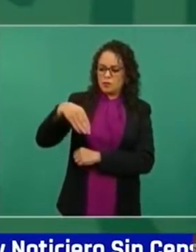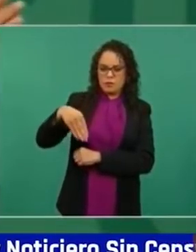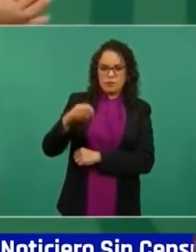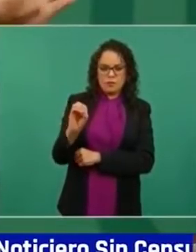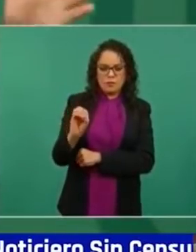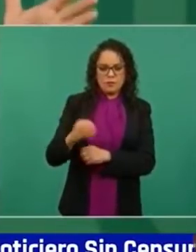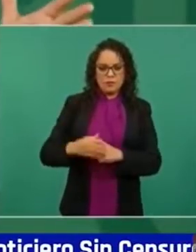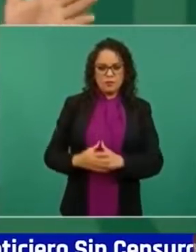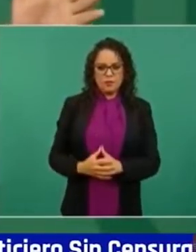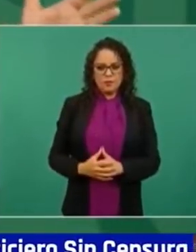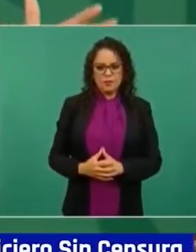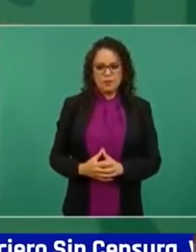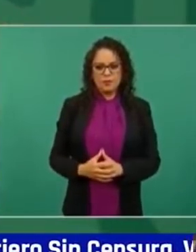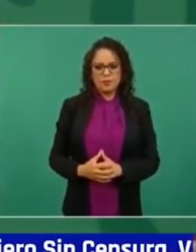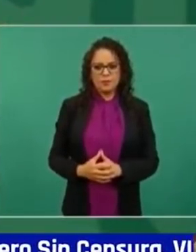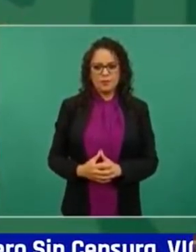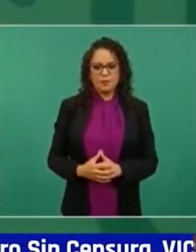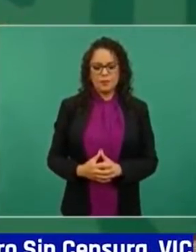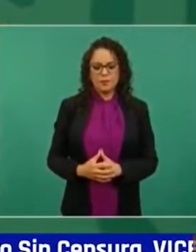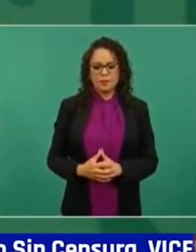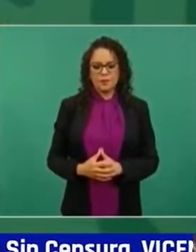En el mismo